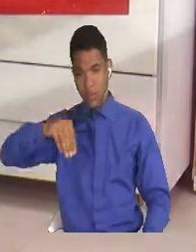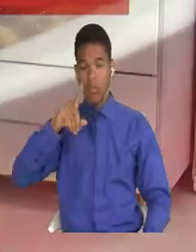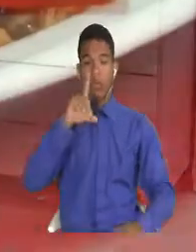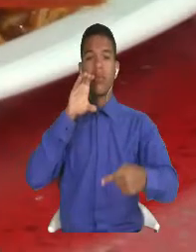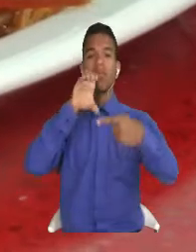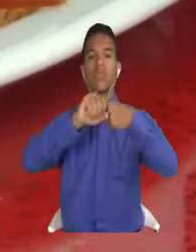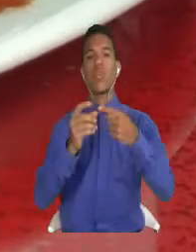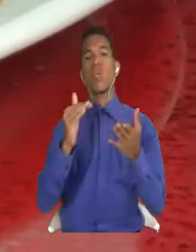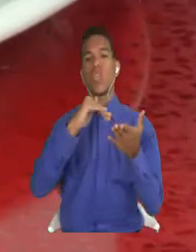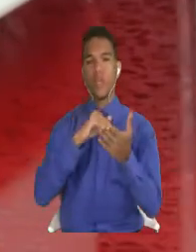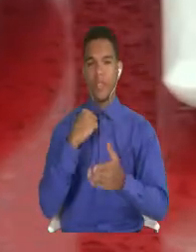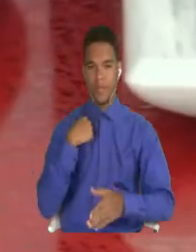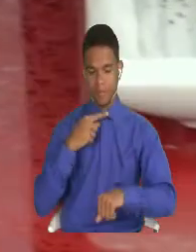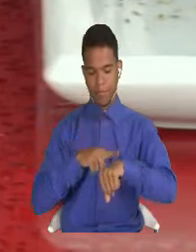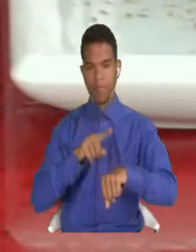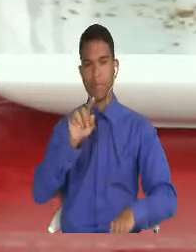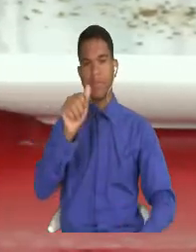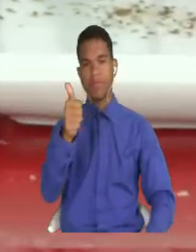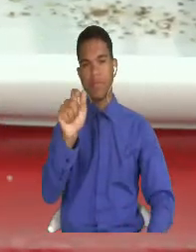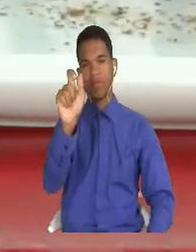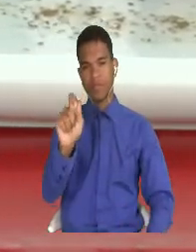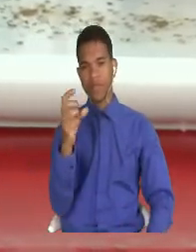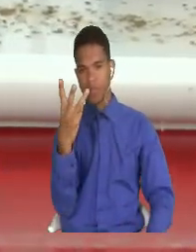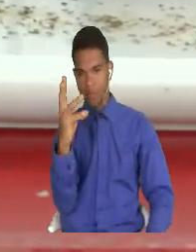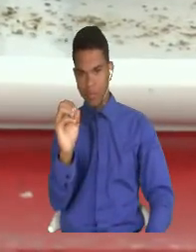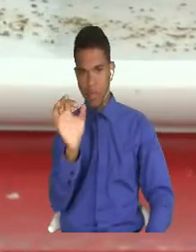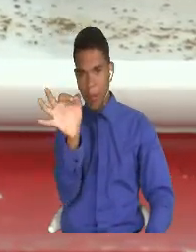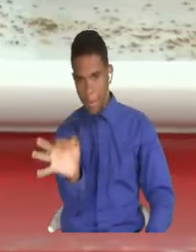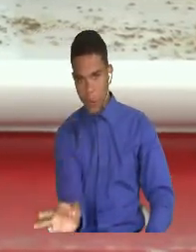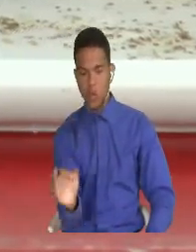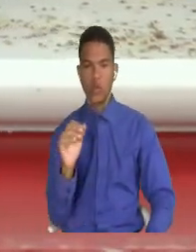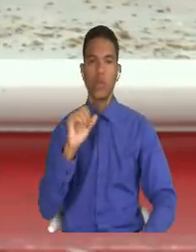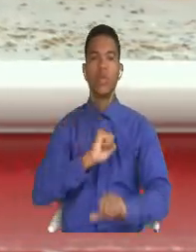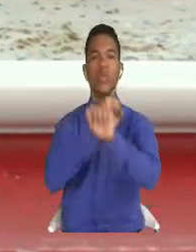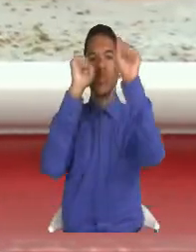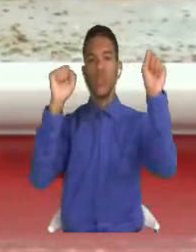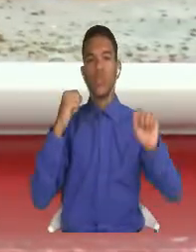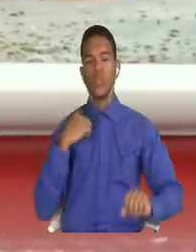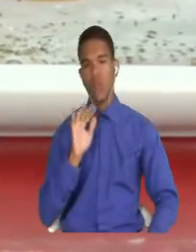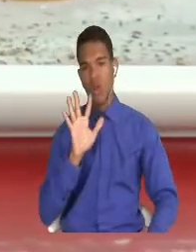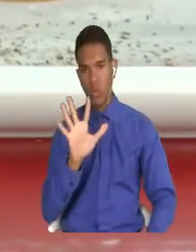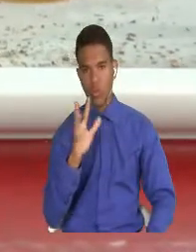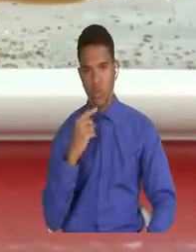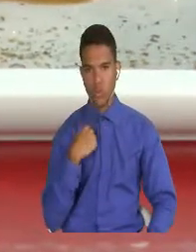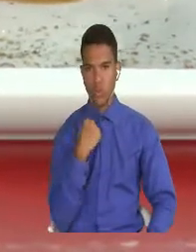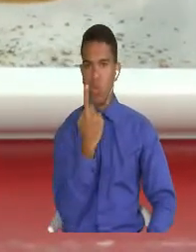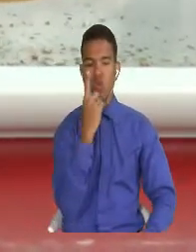nuevamente aquí a las 10:30 en punto de la mañana en este programa A Pedir de Boca, solo por